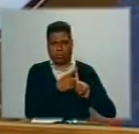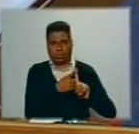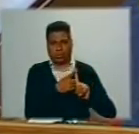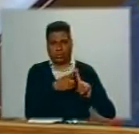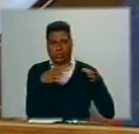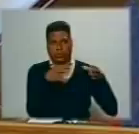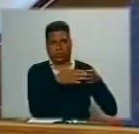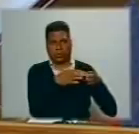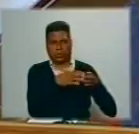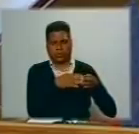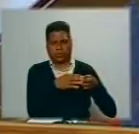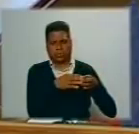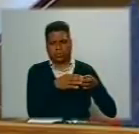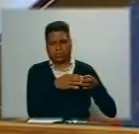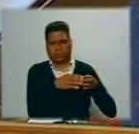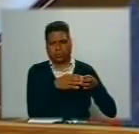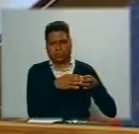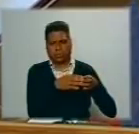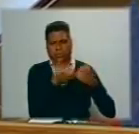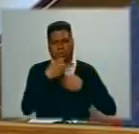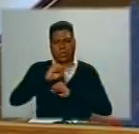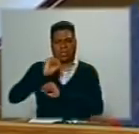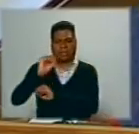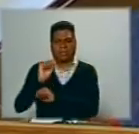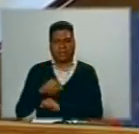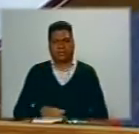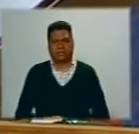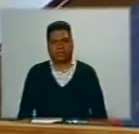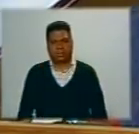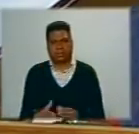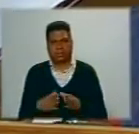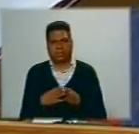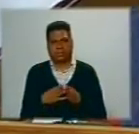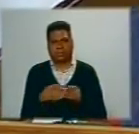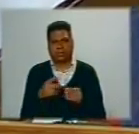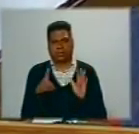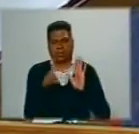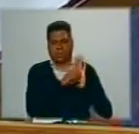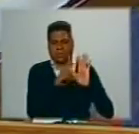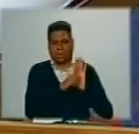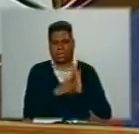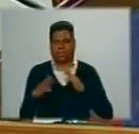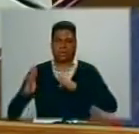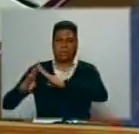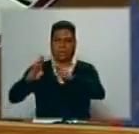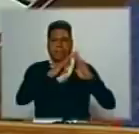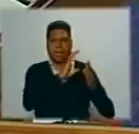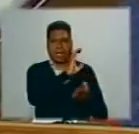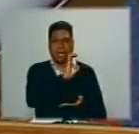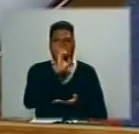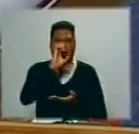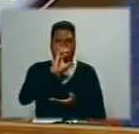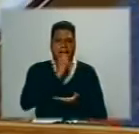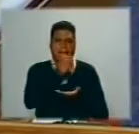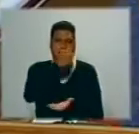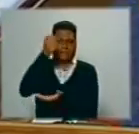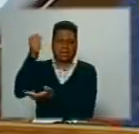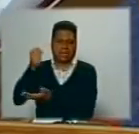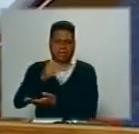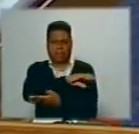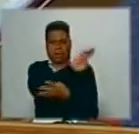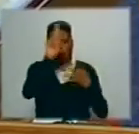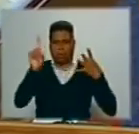La Superintendencia Nacional para la Defensa de los Derechos Socioeconómicos. 3. Los comités locales de abastecimiento y producción. 4.